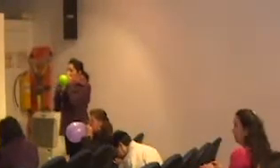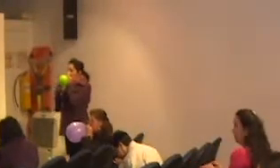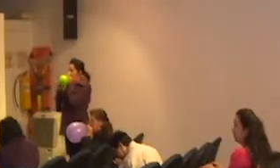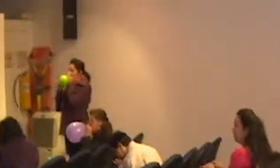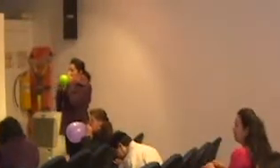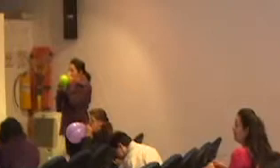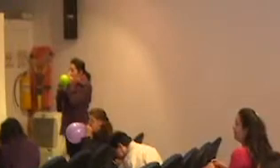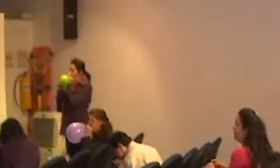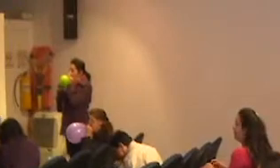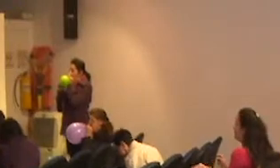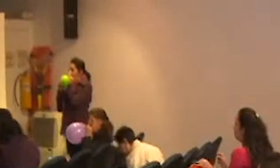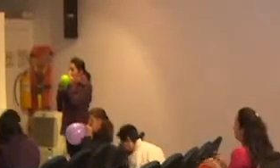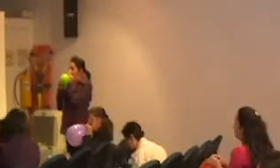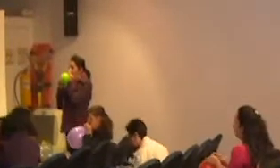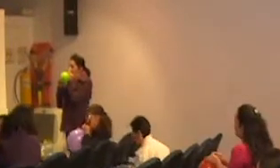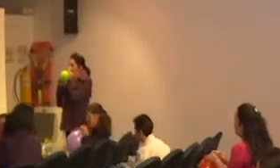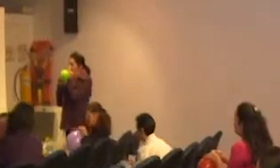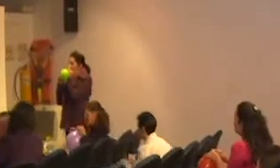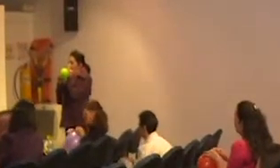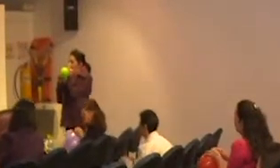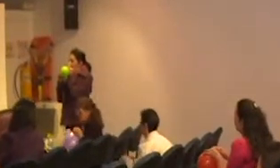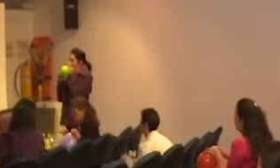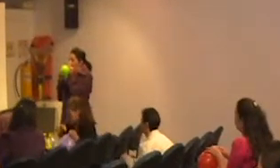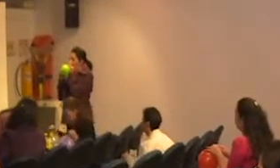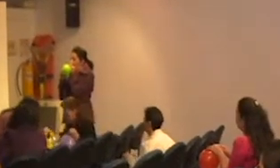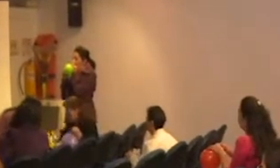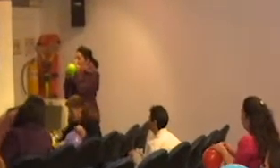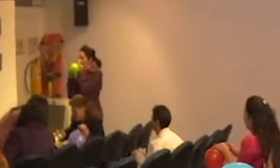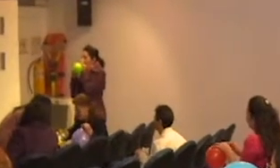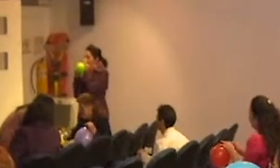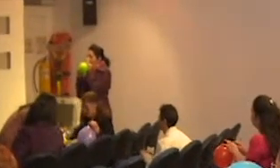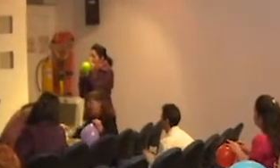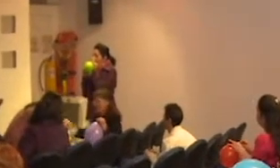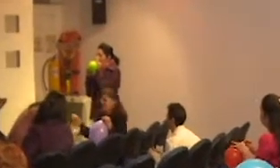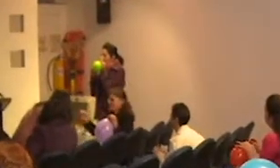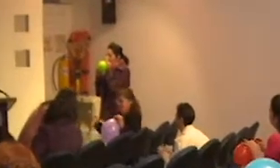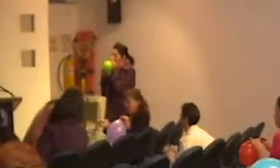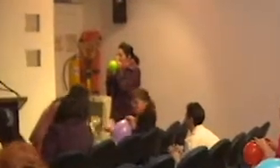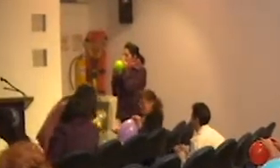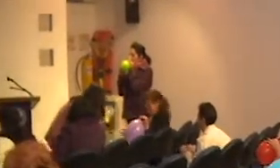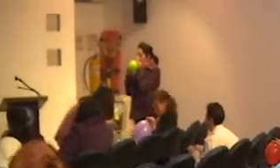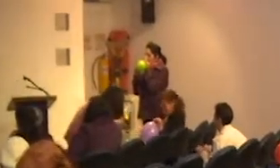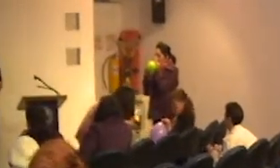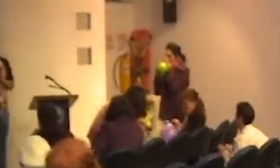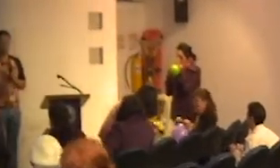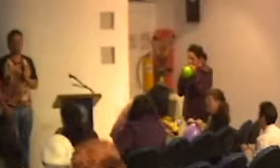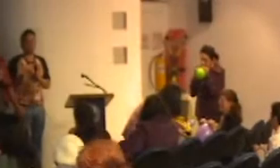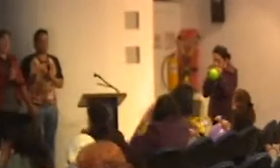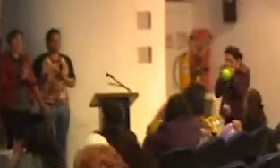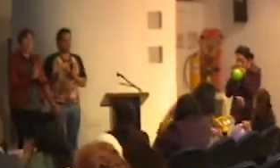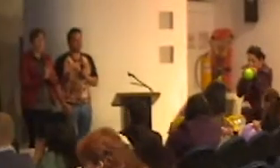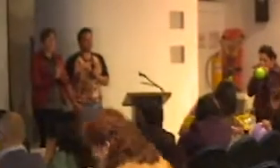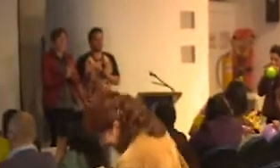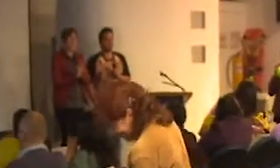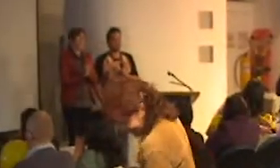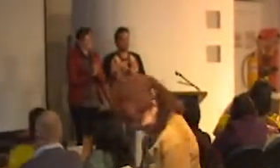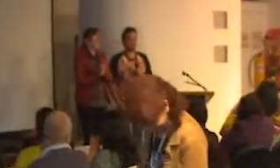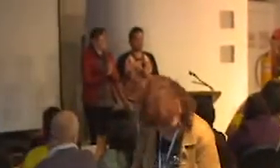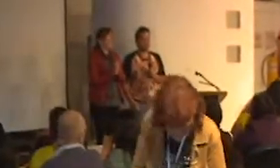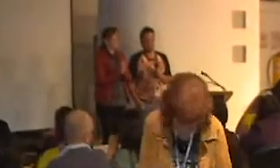Vamos a meter ahí las barreras que nos colocamos nosotros mismos para enfrentar la vida.